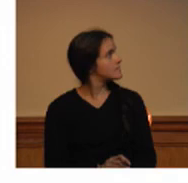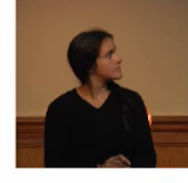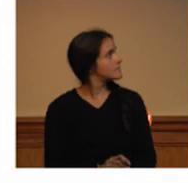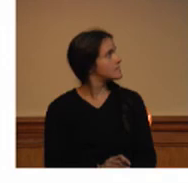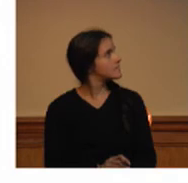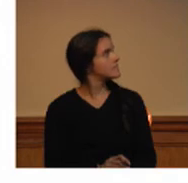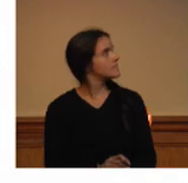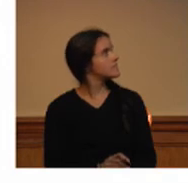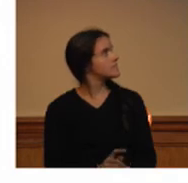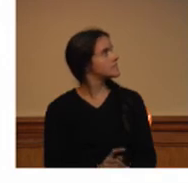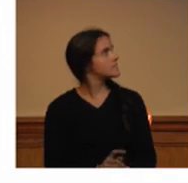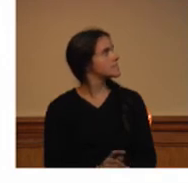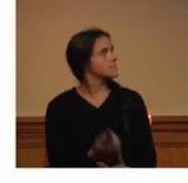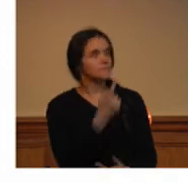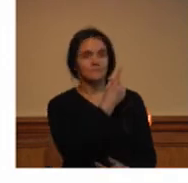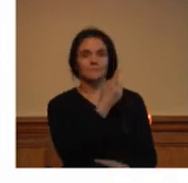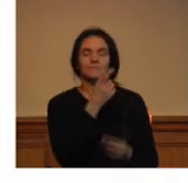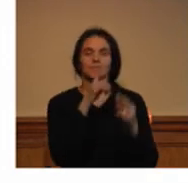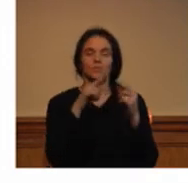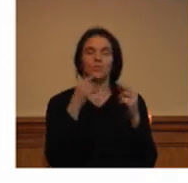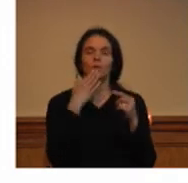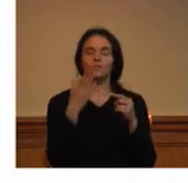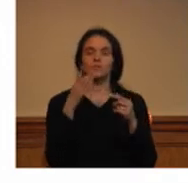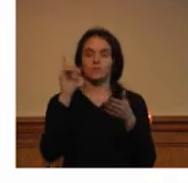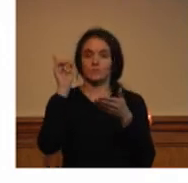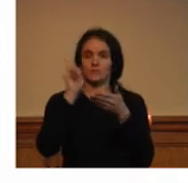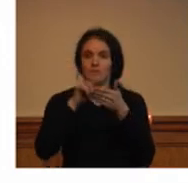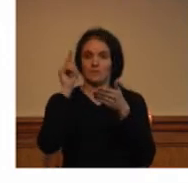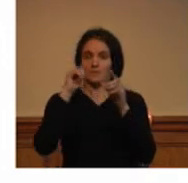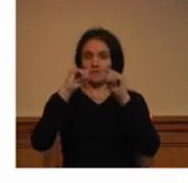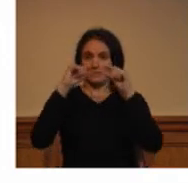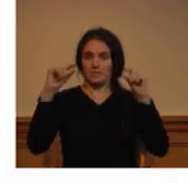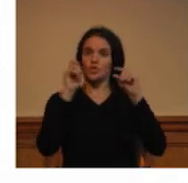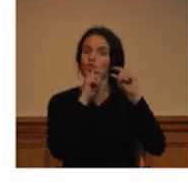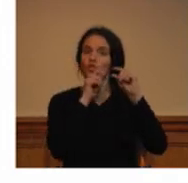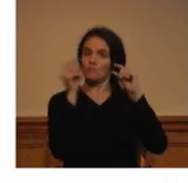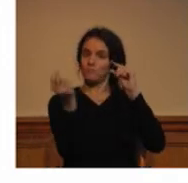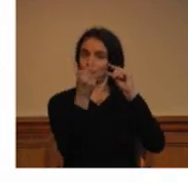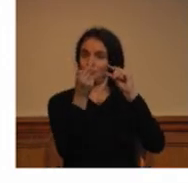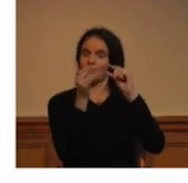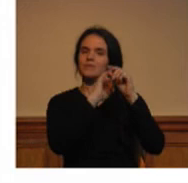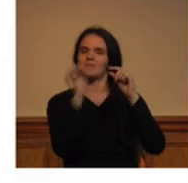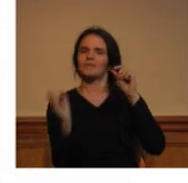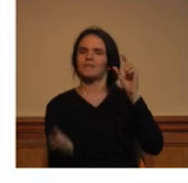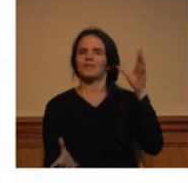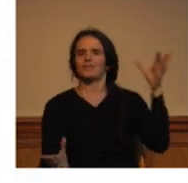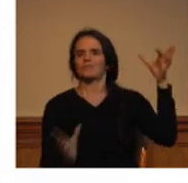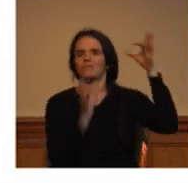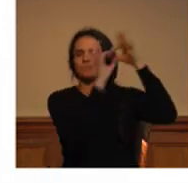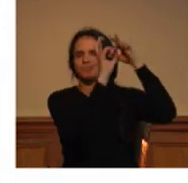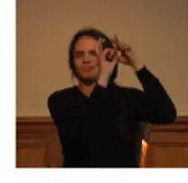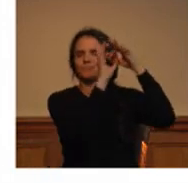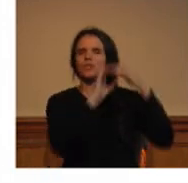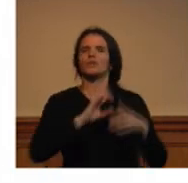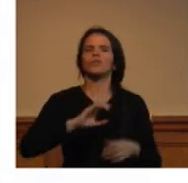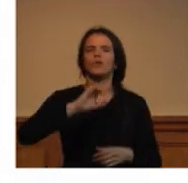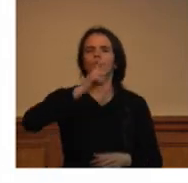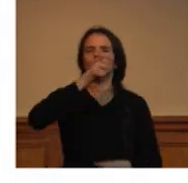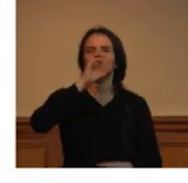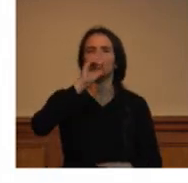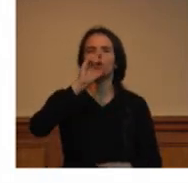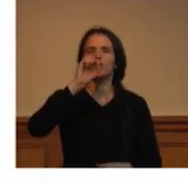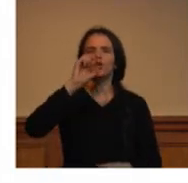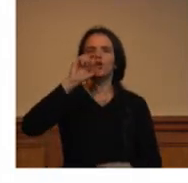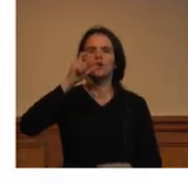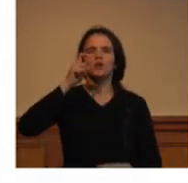Ya, ahí entonces está, nos redirecciona, cuando ponemos accede a la mesita, nos redirecciona a Google Play y podemos descargar,